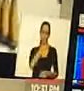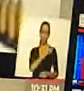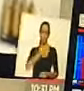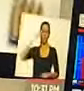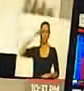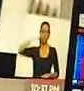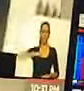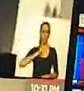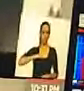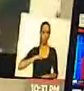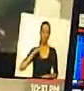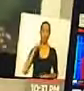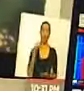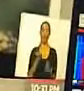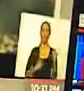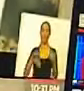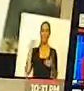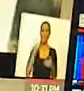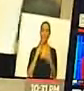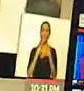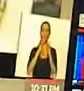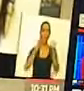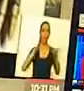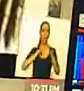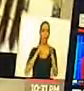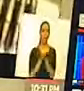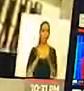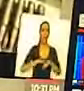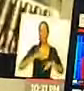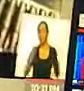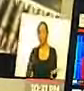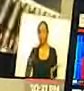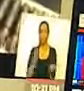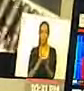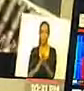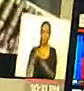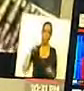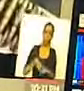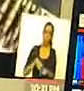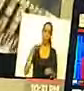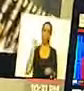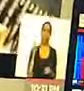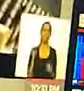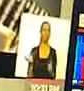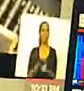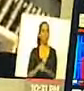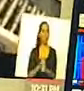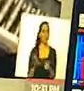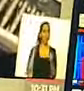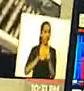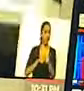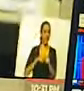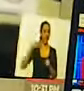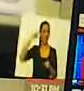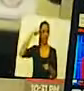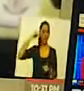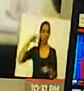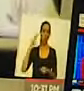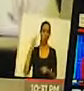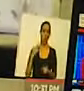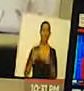a Iván Duque que le diga al mundo por qué cada vez que damos un golpe en Venezuela se encuentra directamente asociado el ejército de Colombia en acción